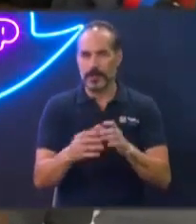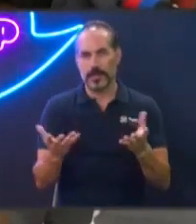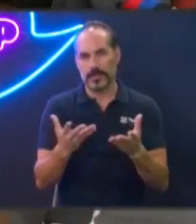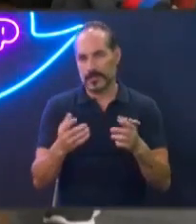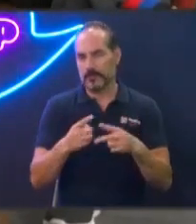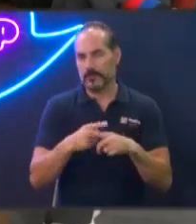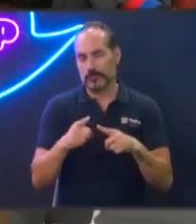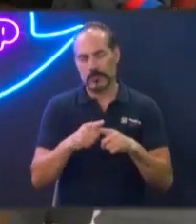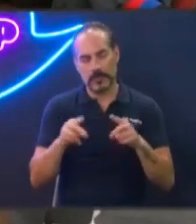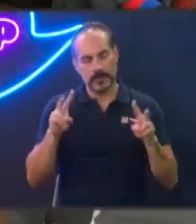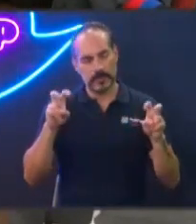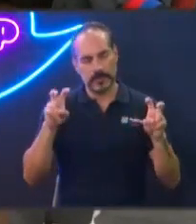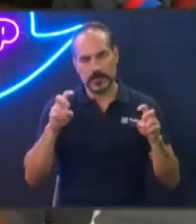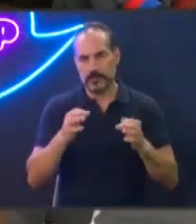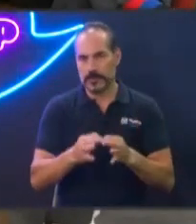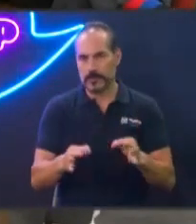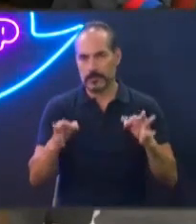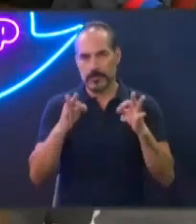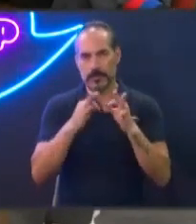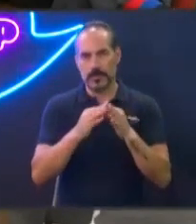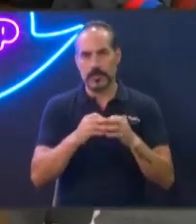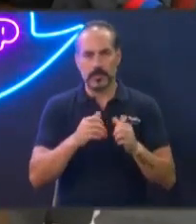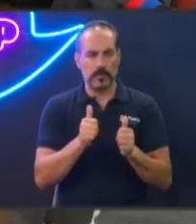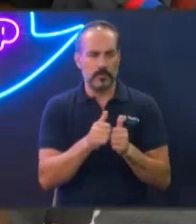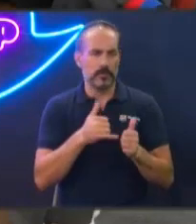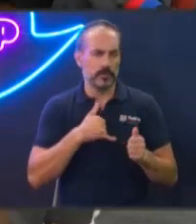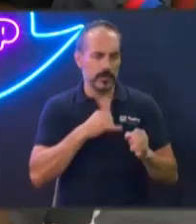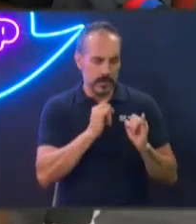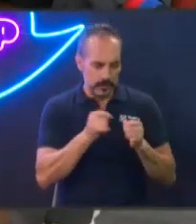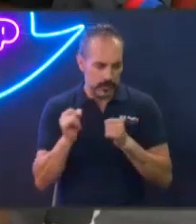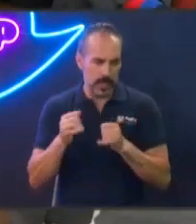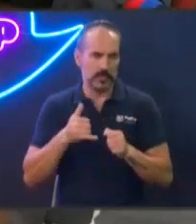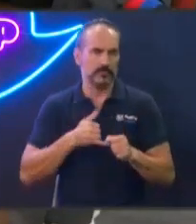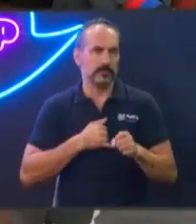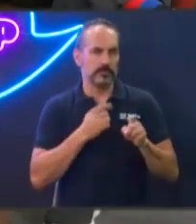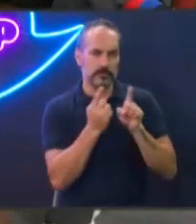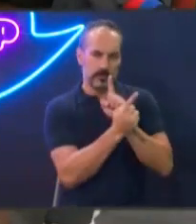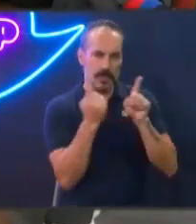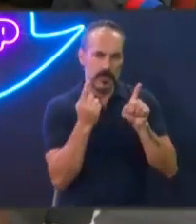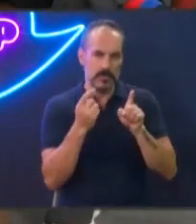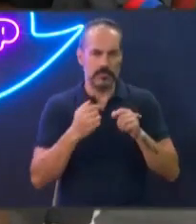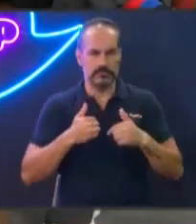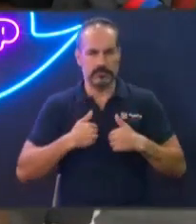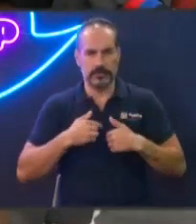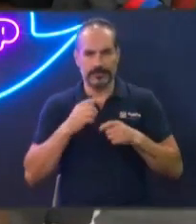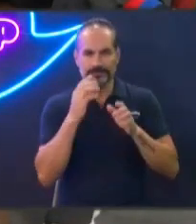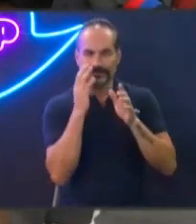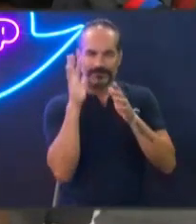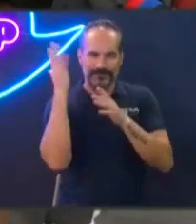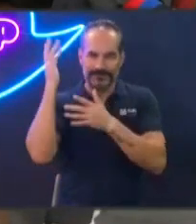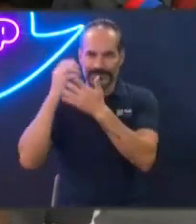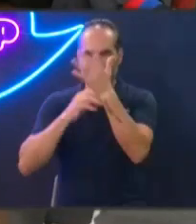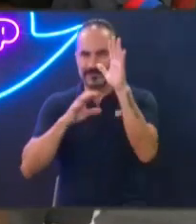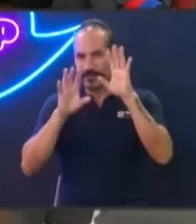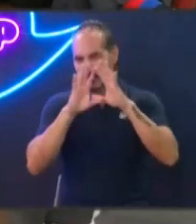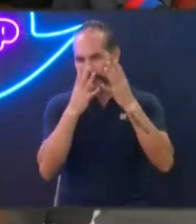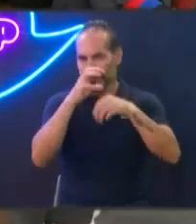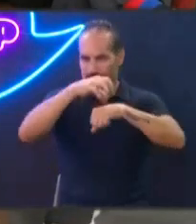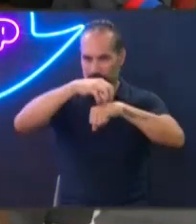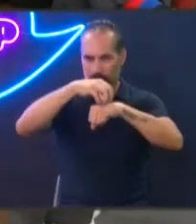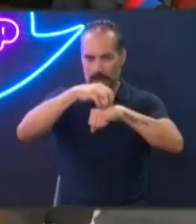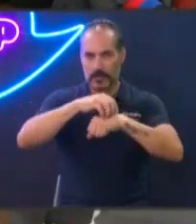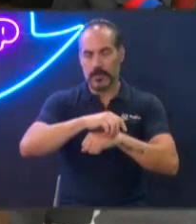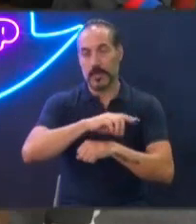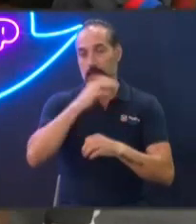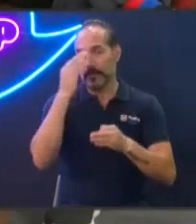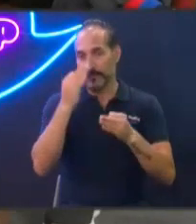diferentes temas desde el ser individual el ser social y el ser ecológico y finalmente tenemos los foros donde